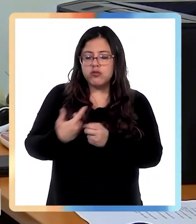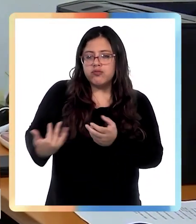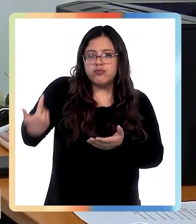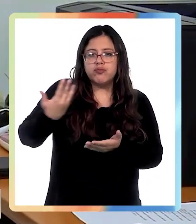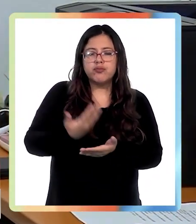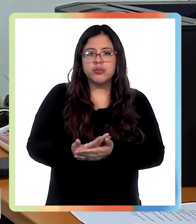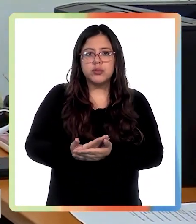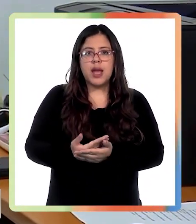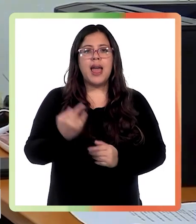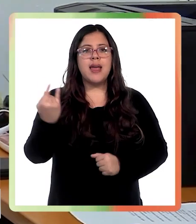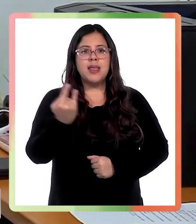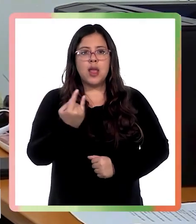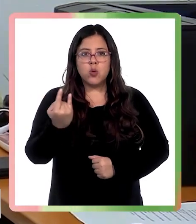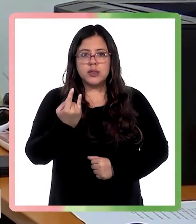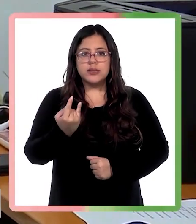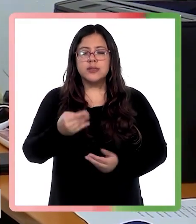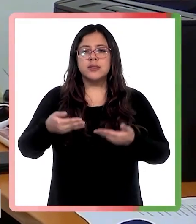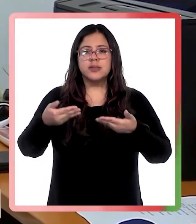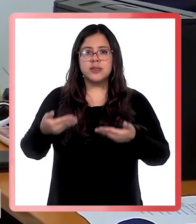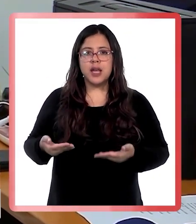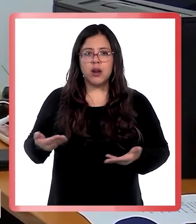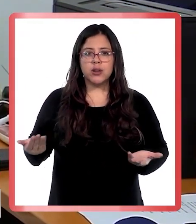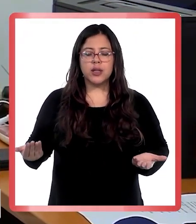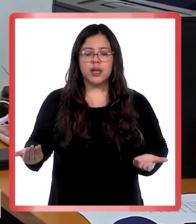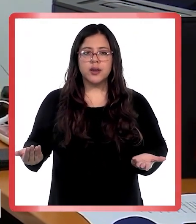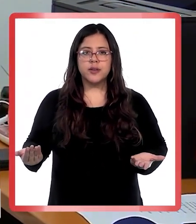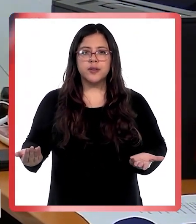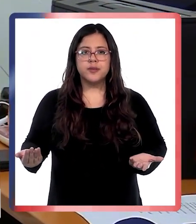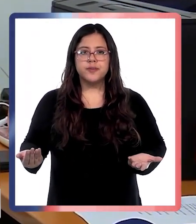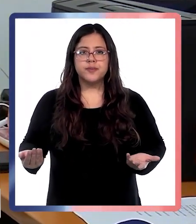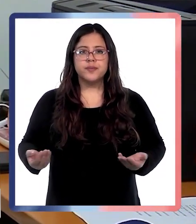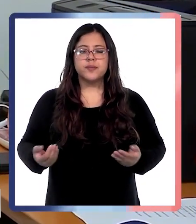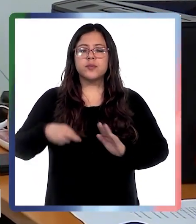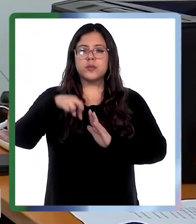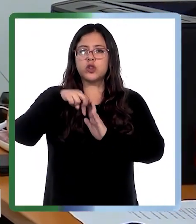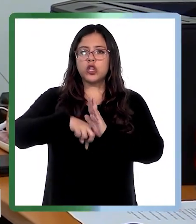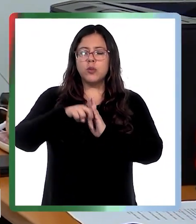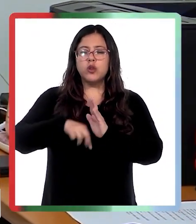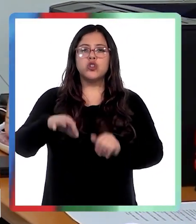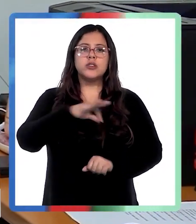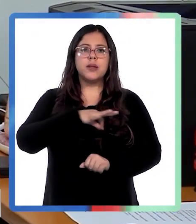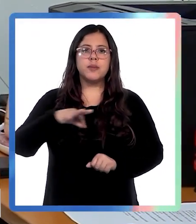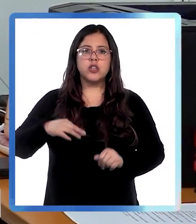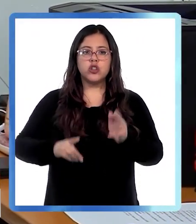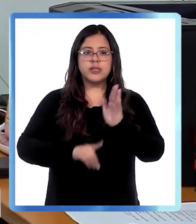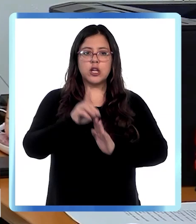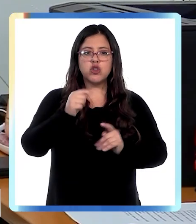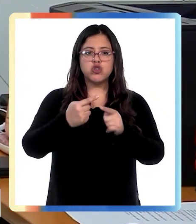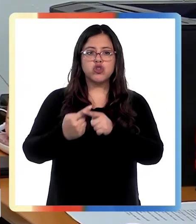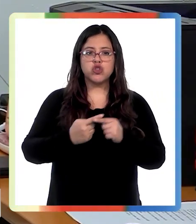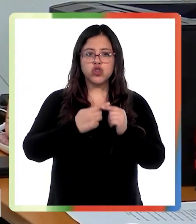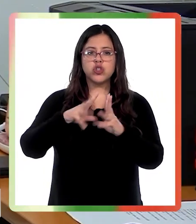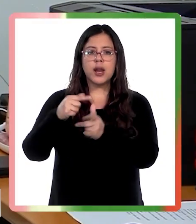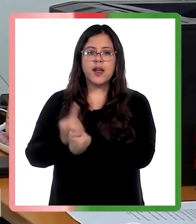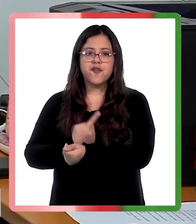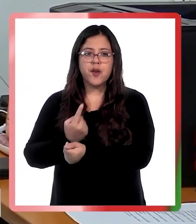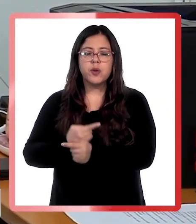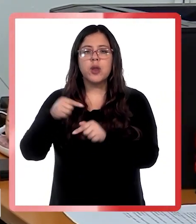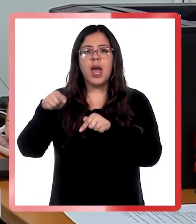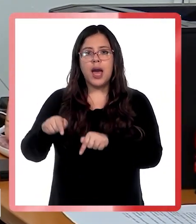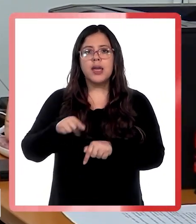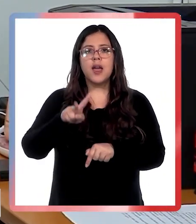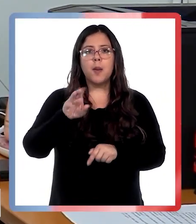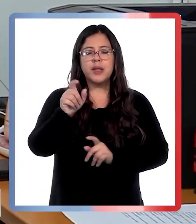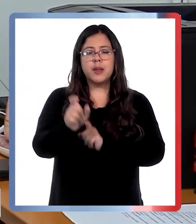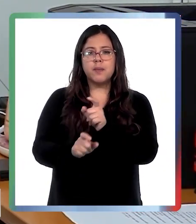eh digamos de emergencia Y actualmente estamos con un eh proyecto del Ministerio de desarrollo social y familia